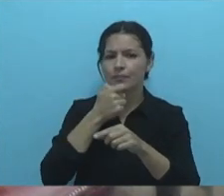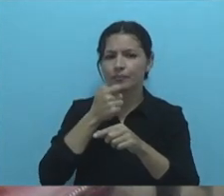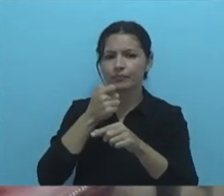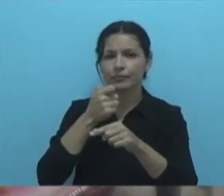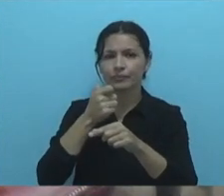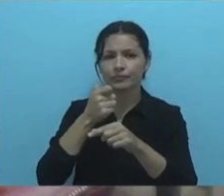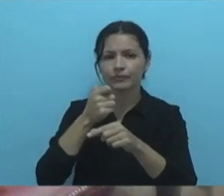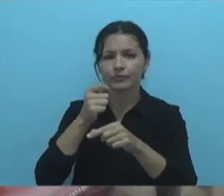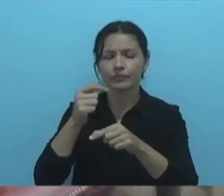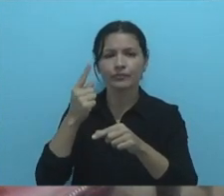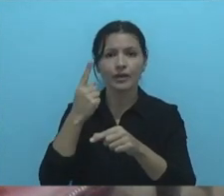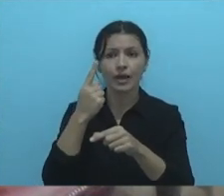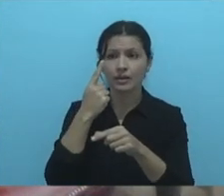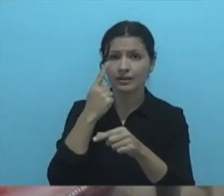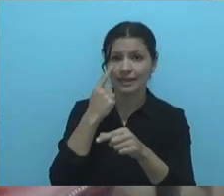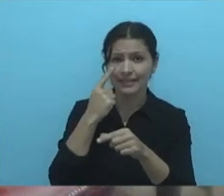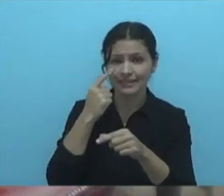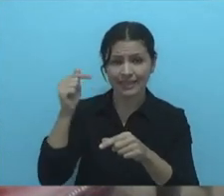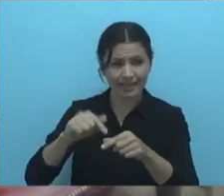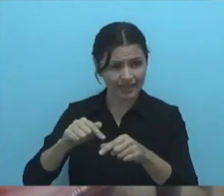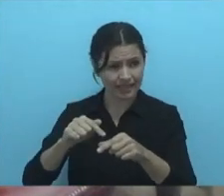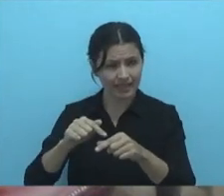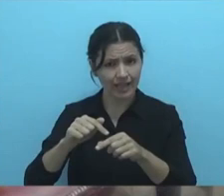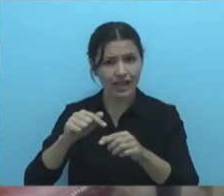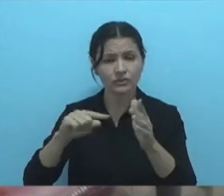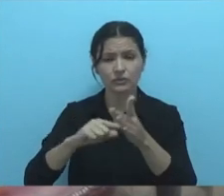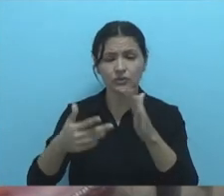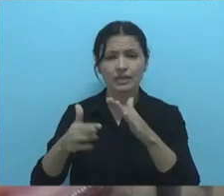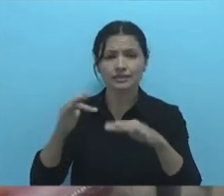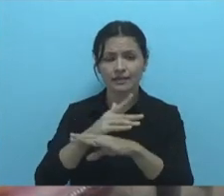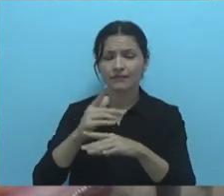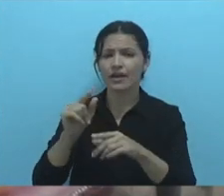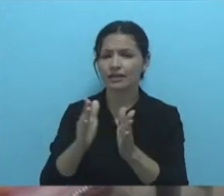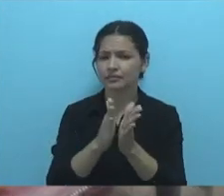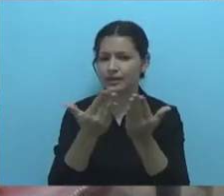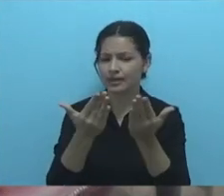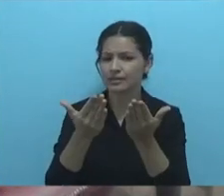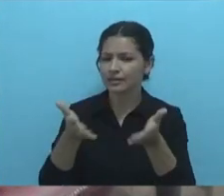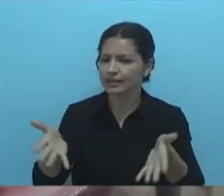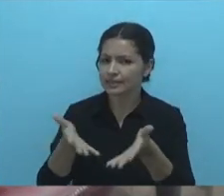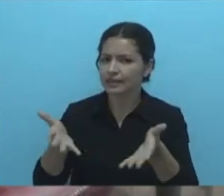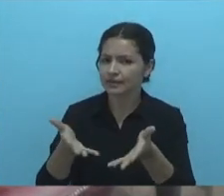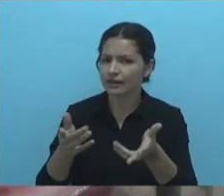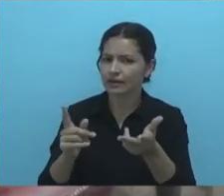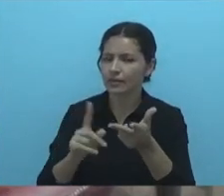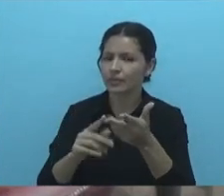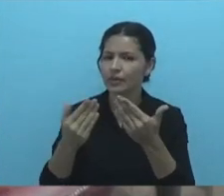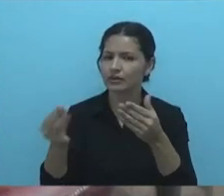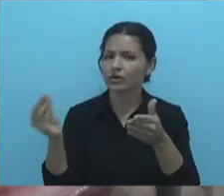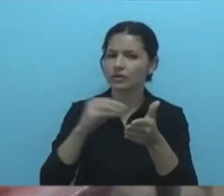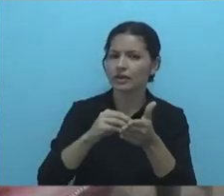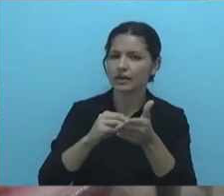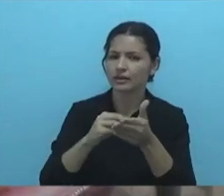consejo municipal de la ciudad de Santa Fe se le dé tratamiento y aprobación al expediente que es una iniciativa particular para incorporar